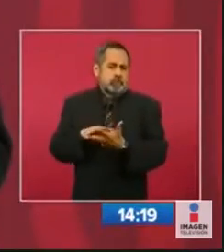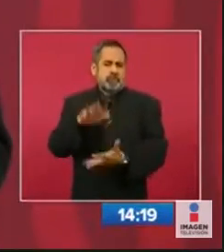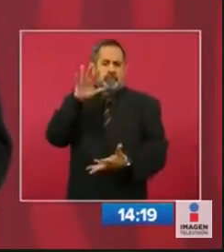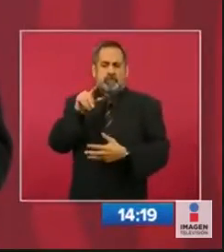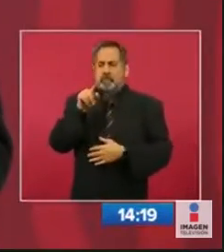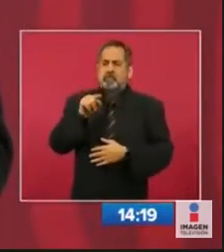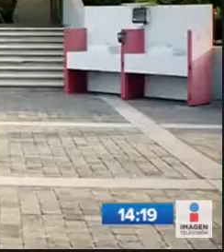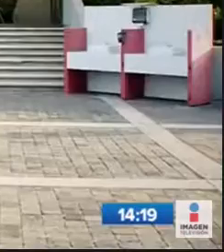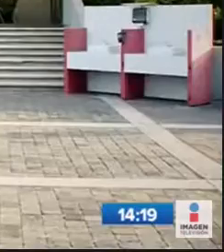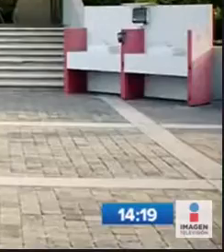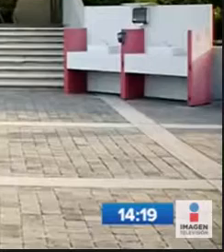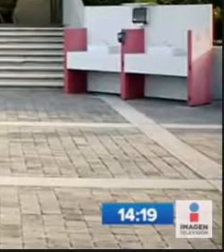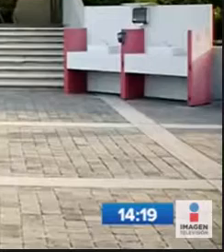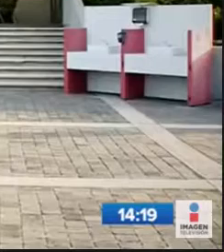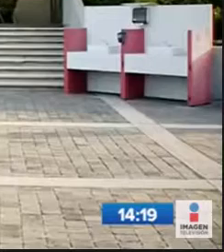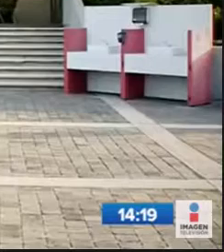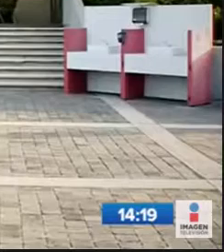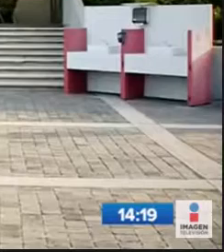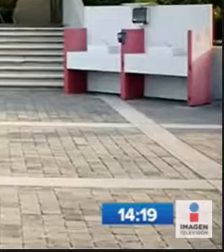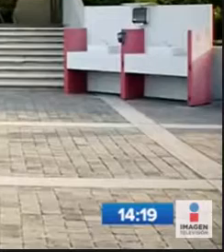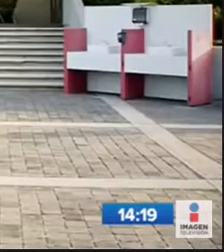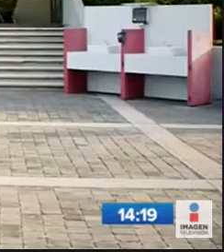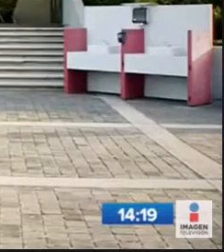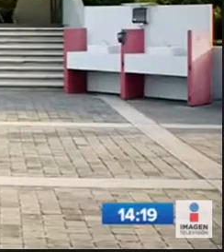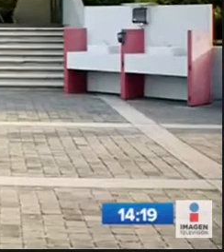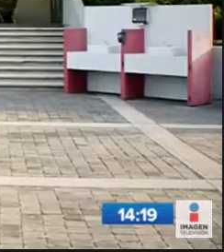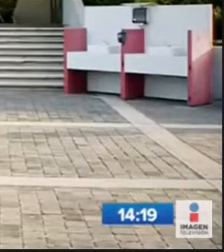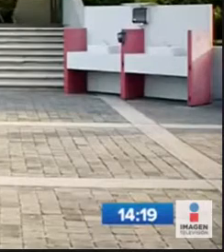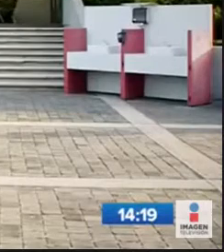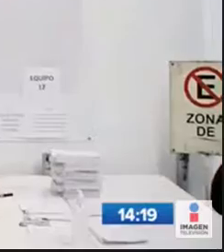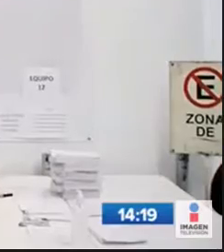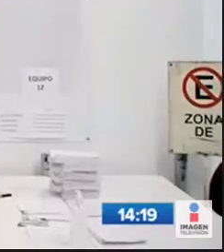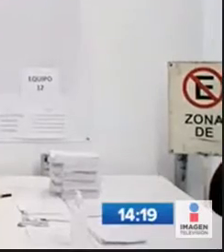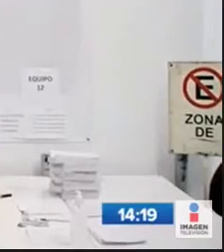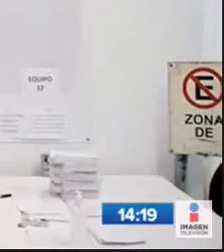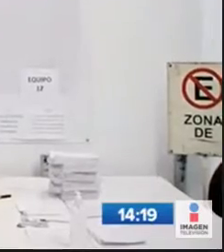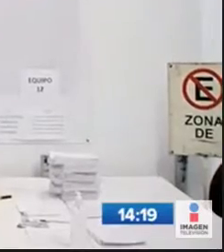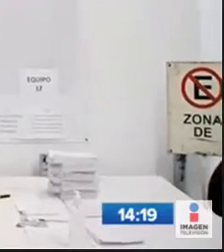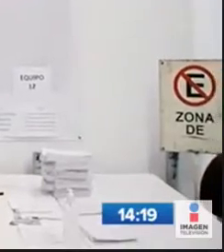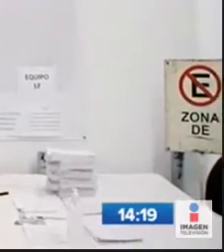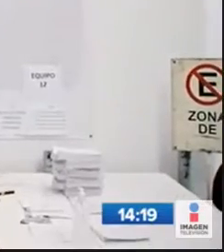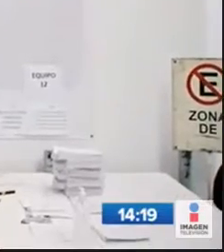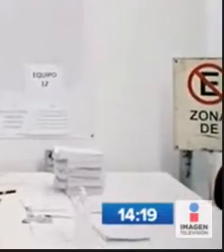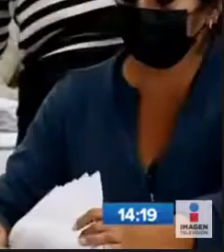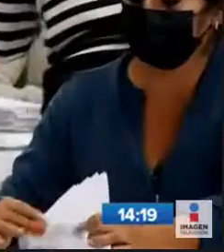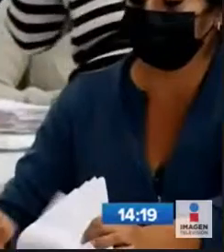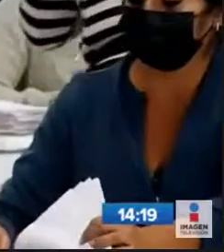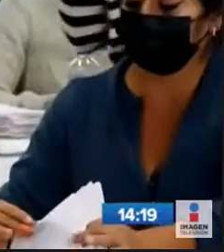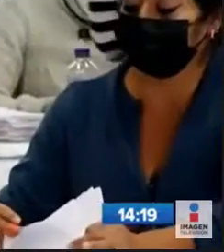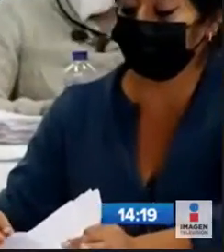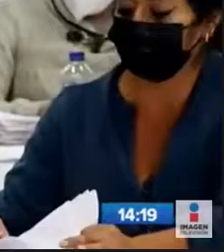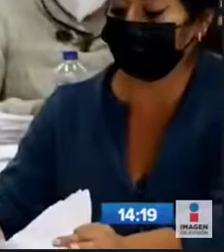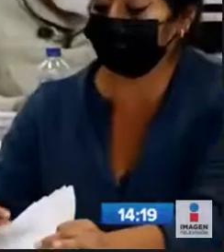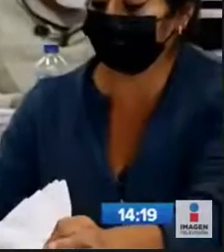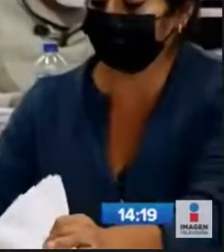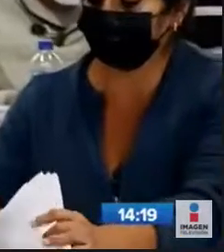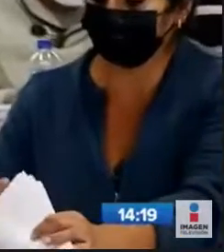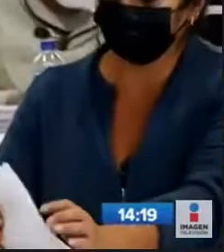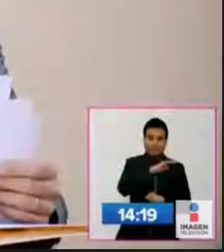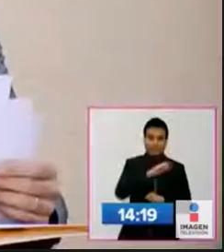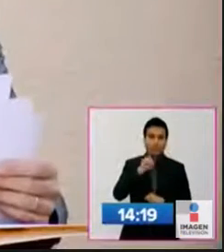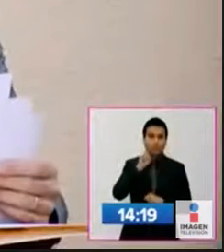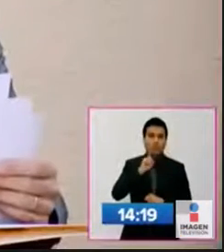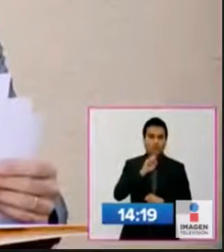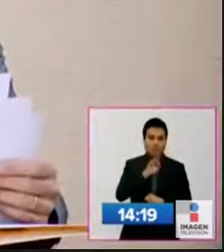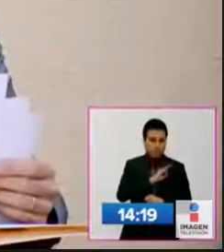Que el consejero del INE consideró que el plan de austeridad presentado por el gobierno para la realización de la consulta de revocación de mandato carece